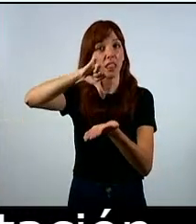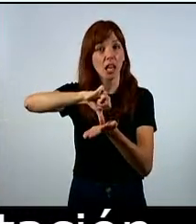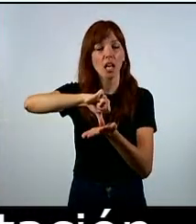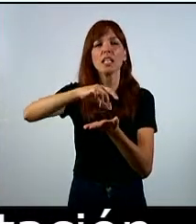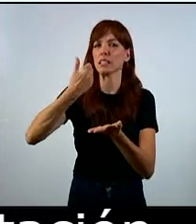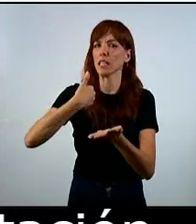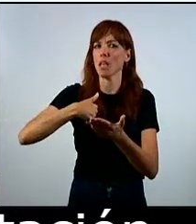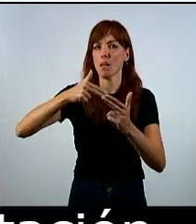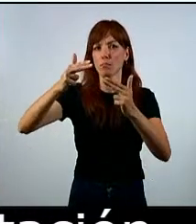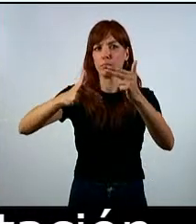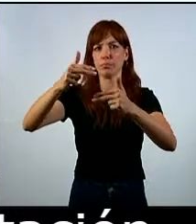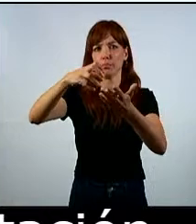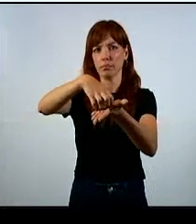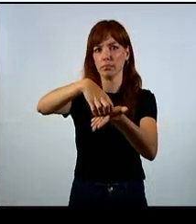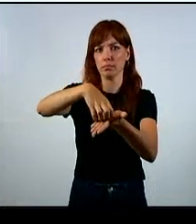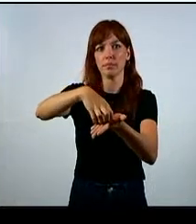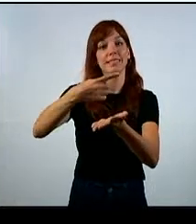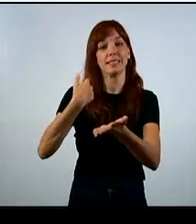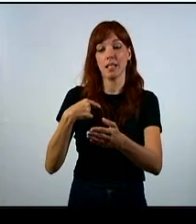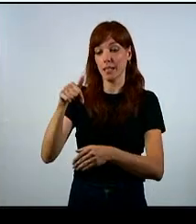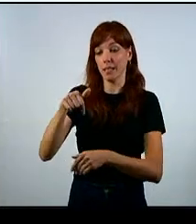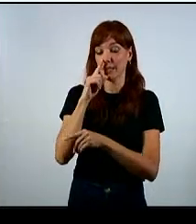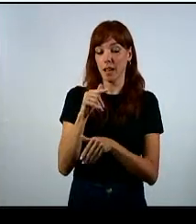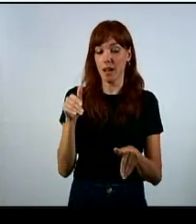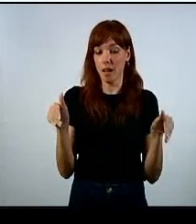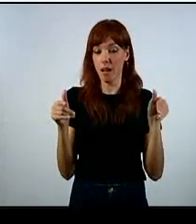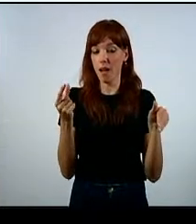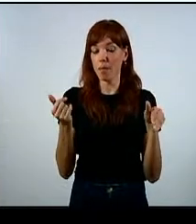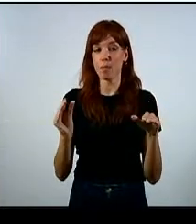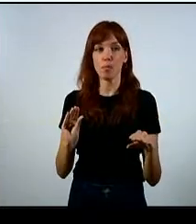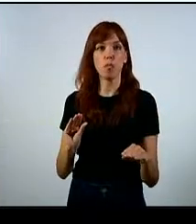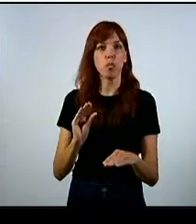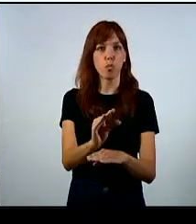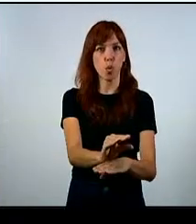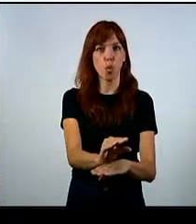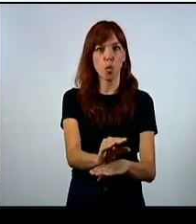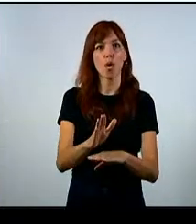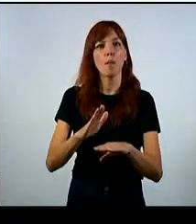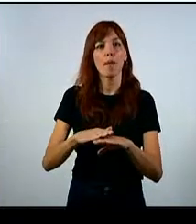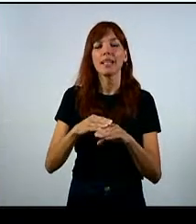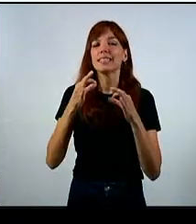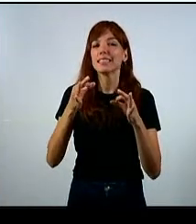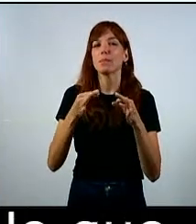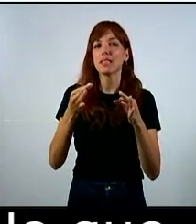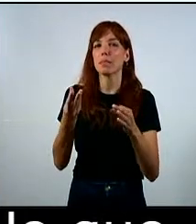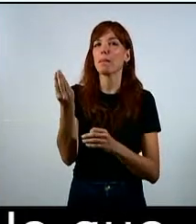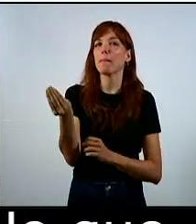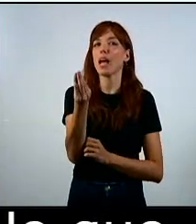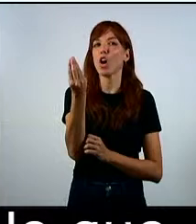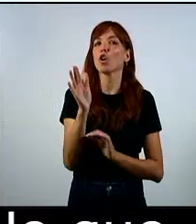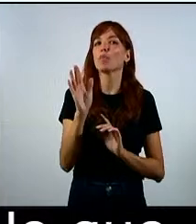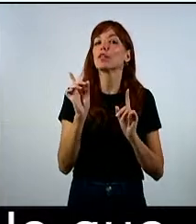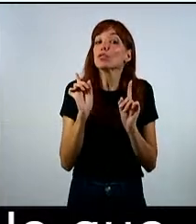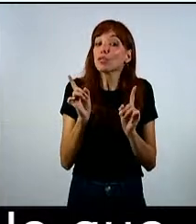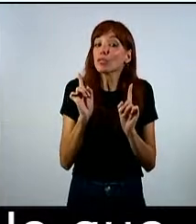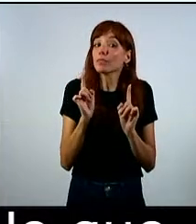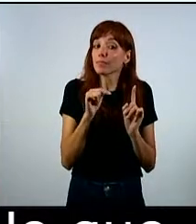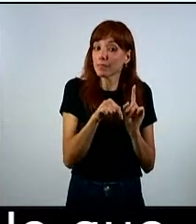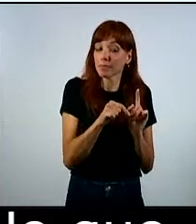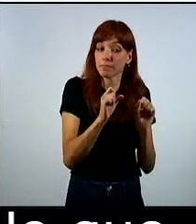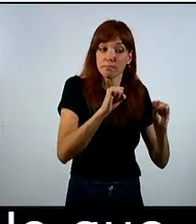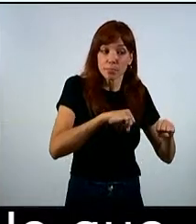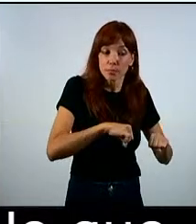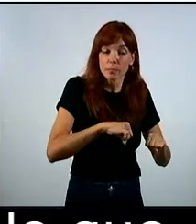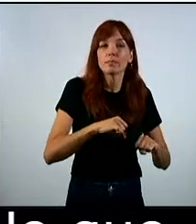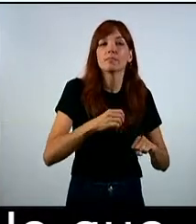contratación para este nuevo año, mejorando siempre todo lo que podemos, pero es la autorización lo que nosotros llevamos